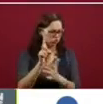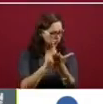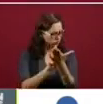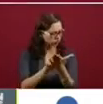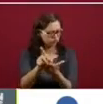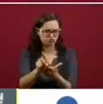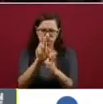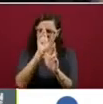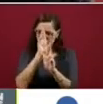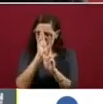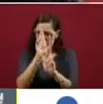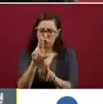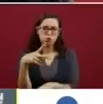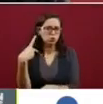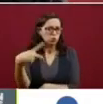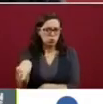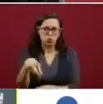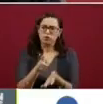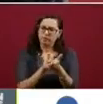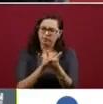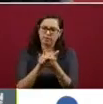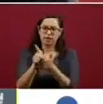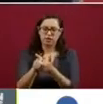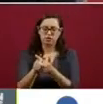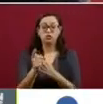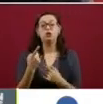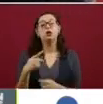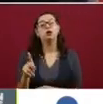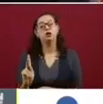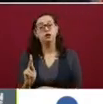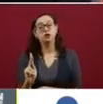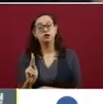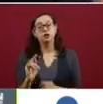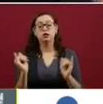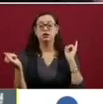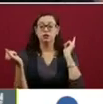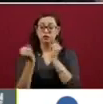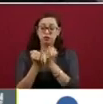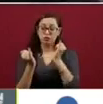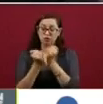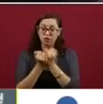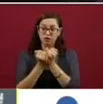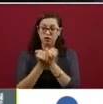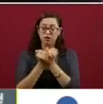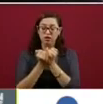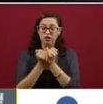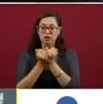porque ese es un derecho que tienen, pero que al mismo tiempo